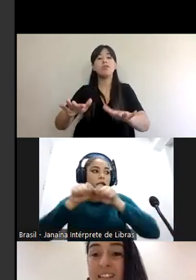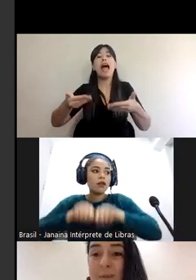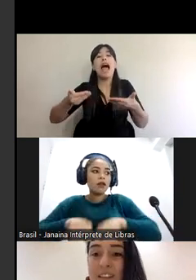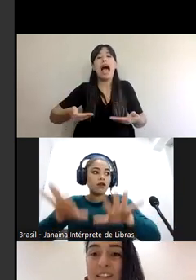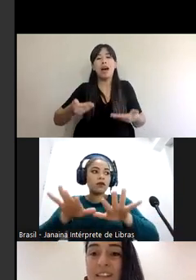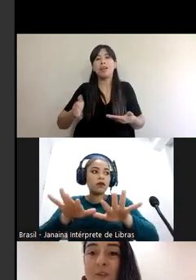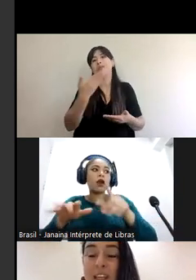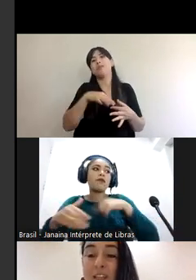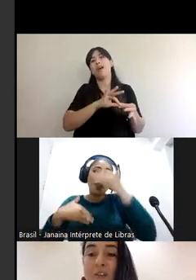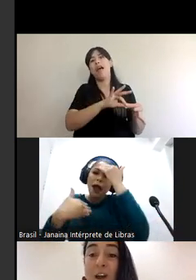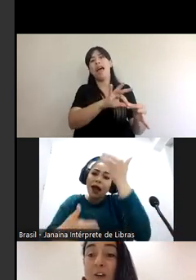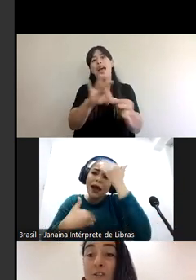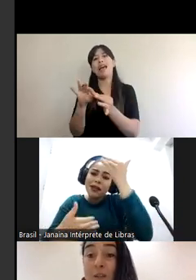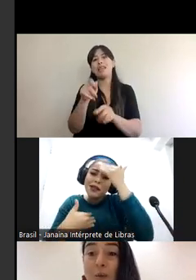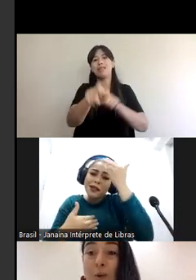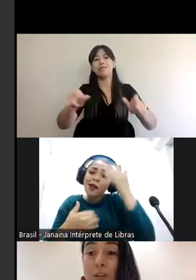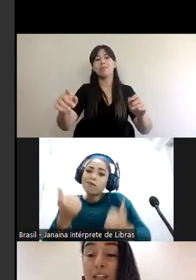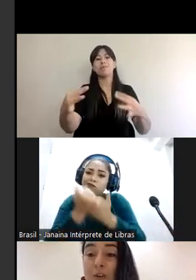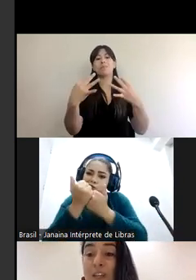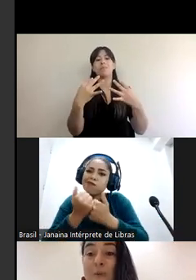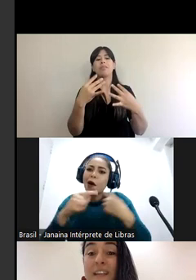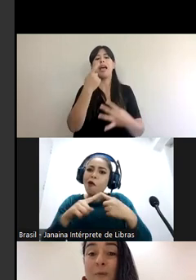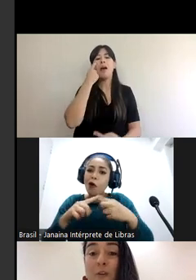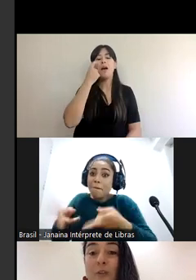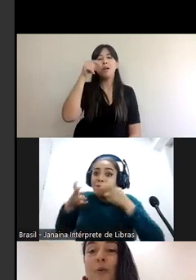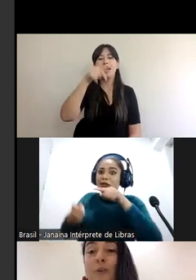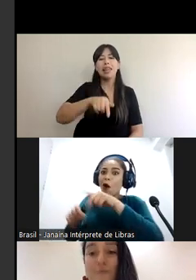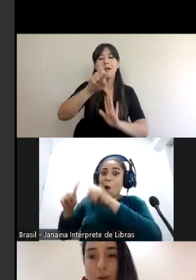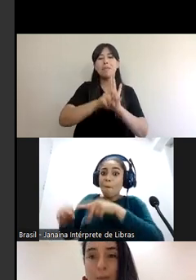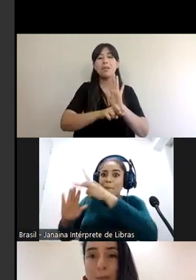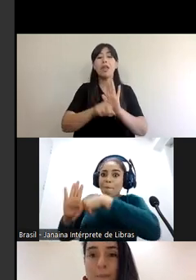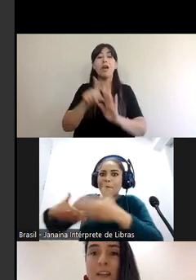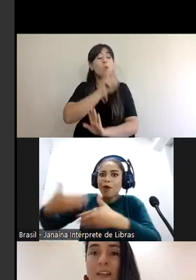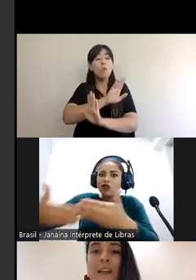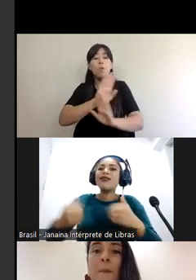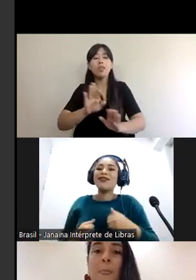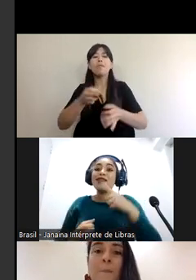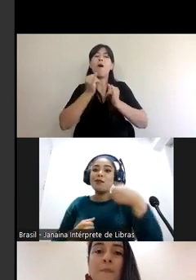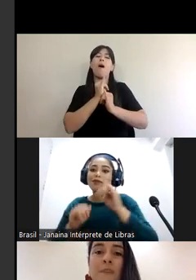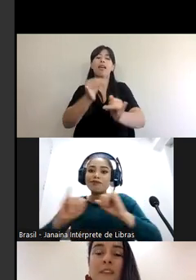muchas gracias por estar asistiendo a esto, vamos a conocer nuestro proyecto y después cerramos todo esto con un informe.